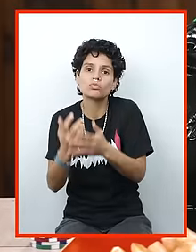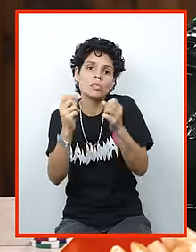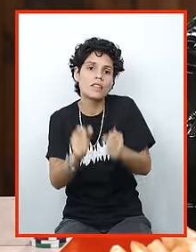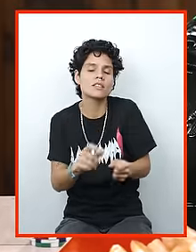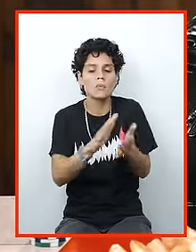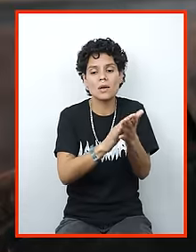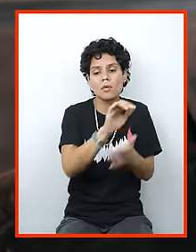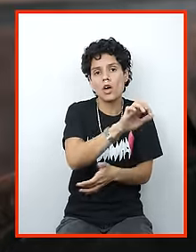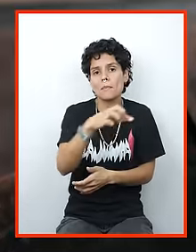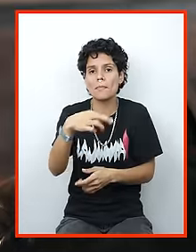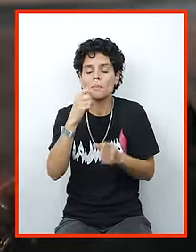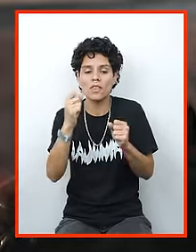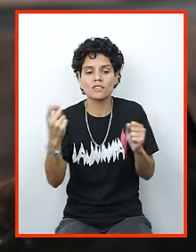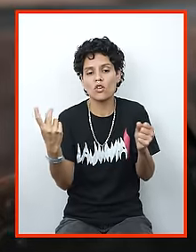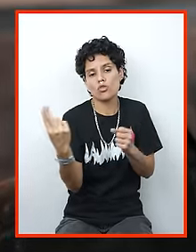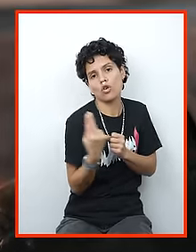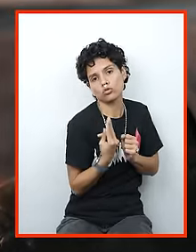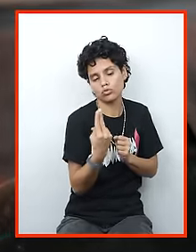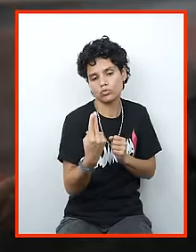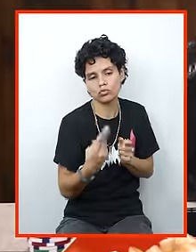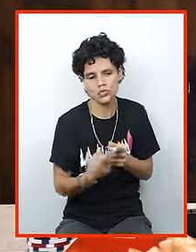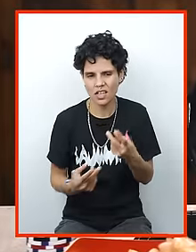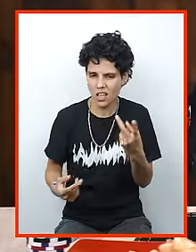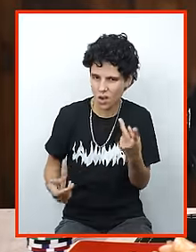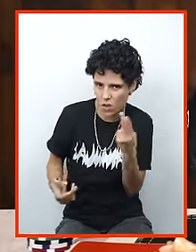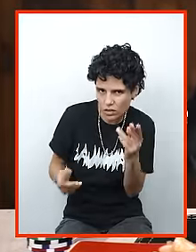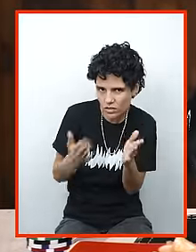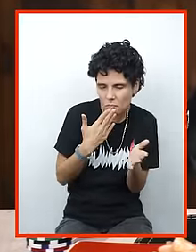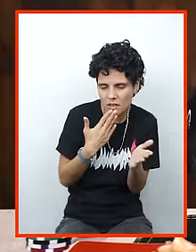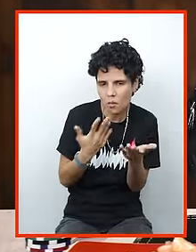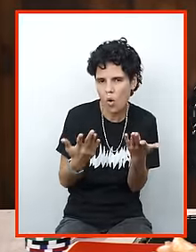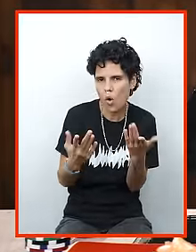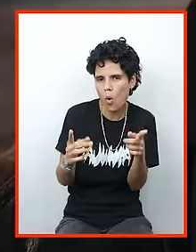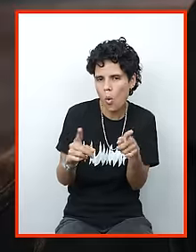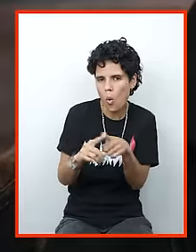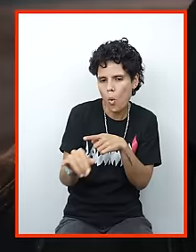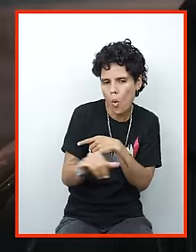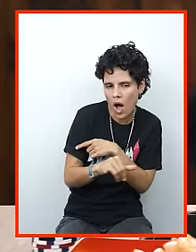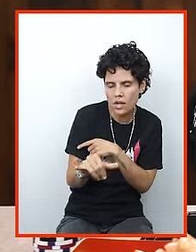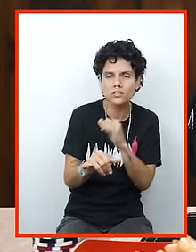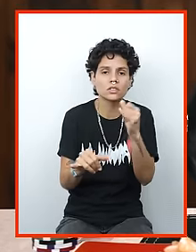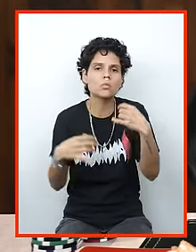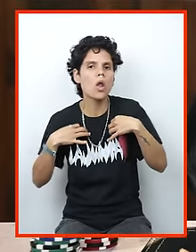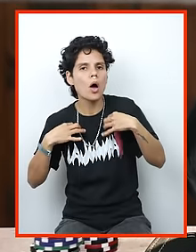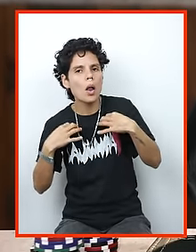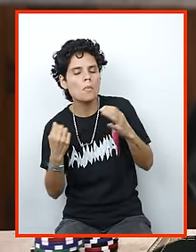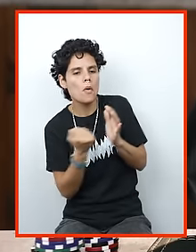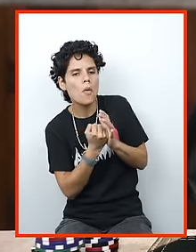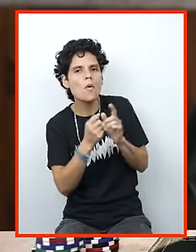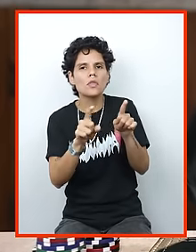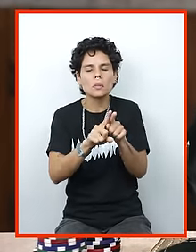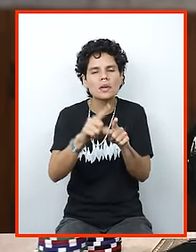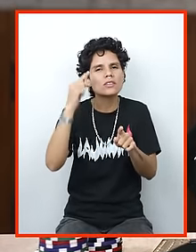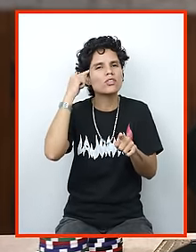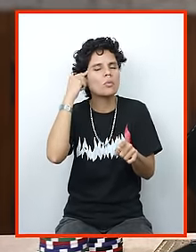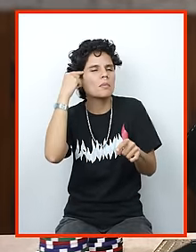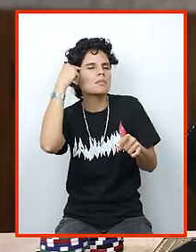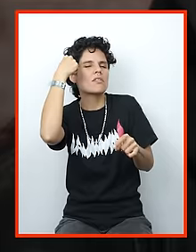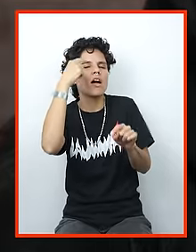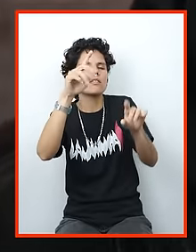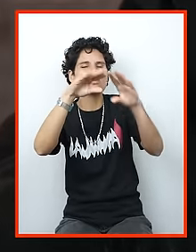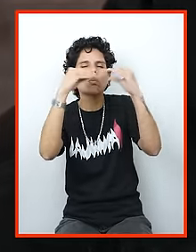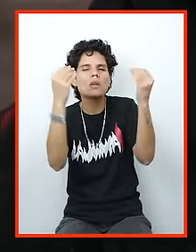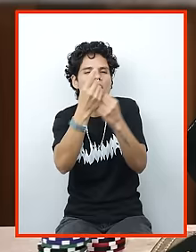como su EP de colabo. Igual es, y los dos tienen muchas cosas comunes. Chivo. Esto de la moda, esto que le gustan los